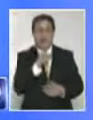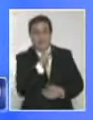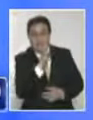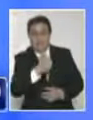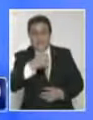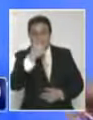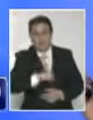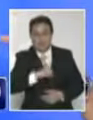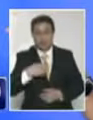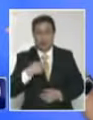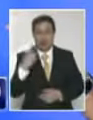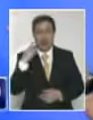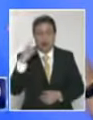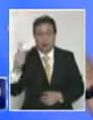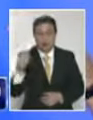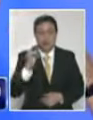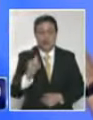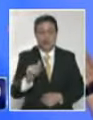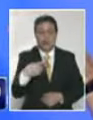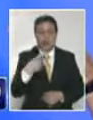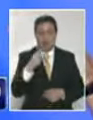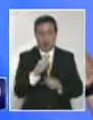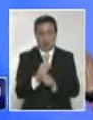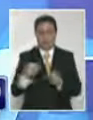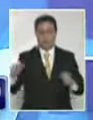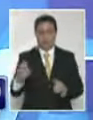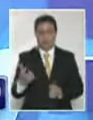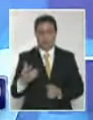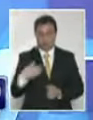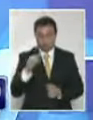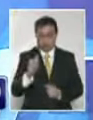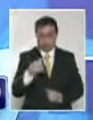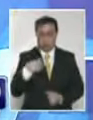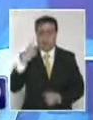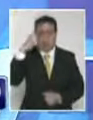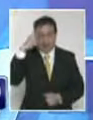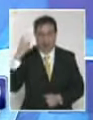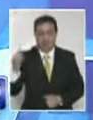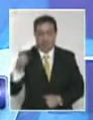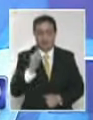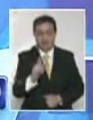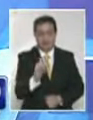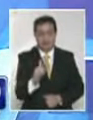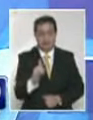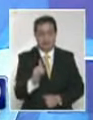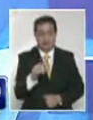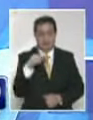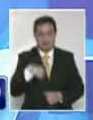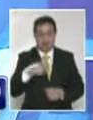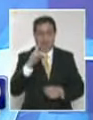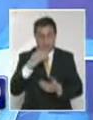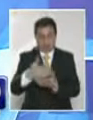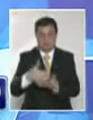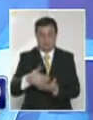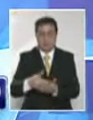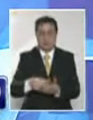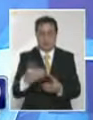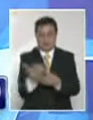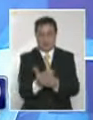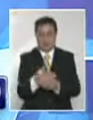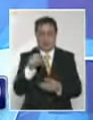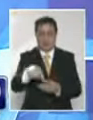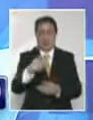algo y lo alcancé a escuchar. Oye, no puede ser. Yo le creo que no sabía. Yo te puedo decir que el expediente del caso de los